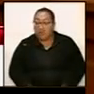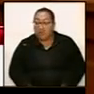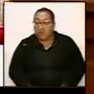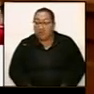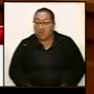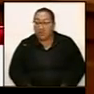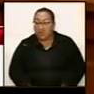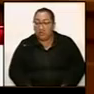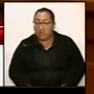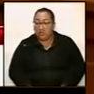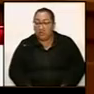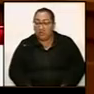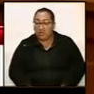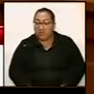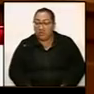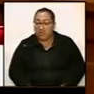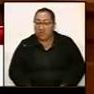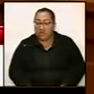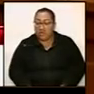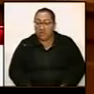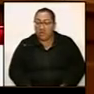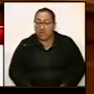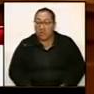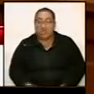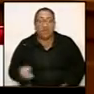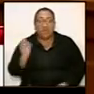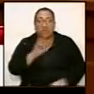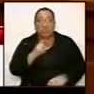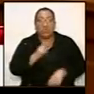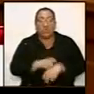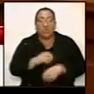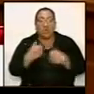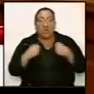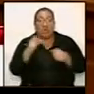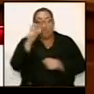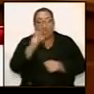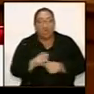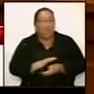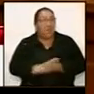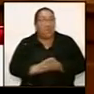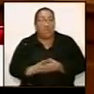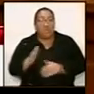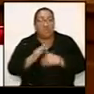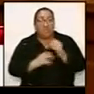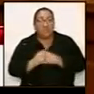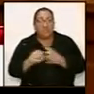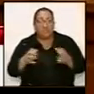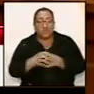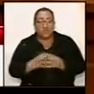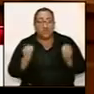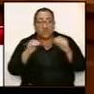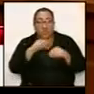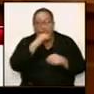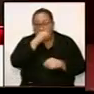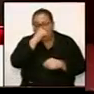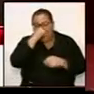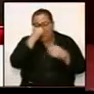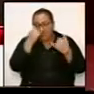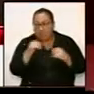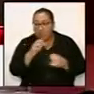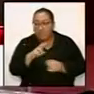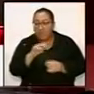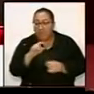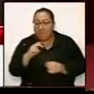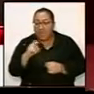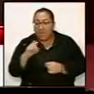ningún momento se ha mencionado a los deportistas. El deporte no es solo la infraestructura que se está implementando para los Juegos Panamericanos y